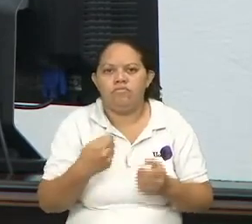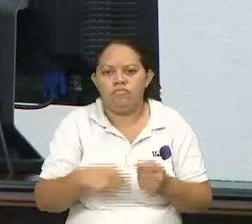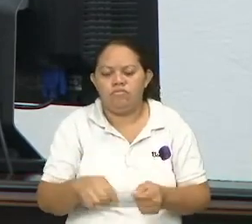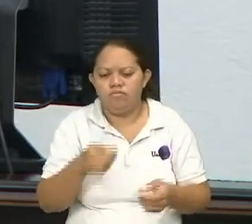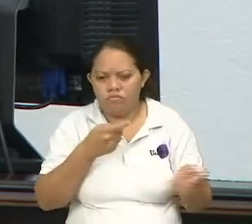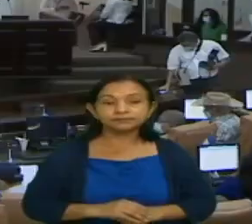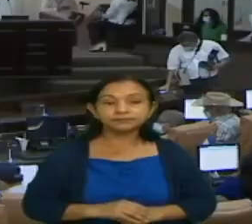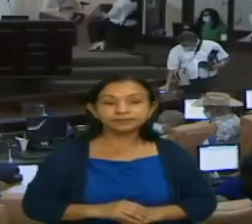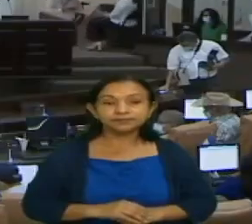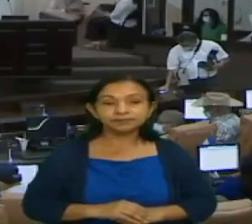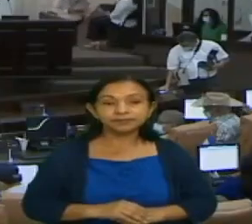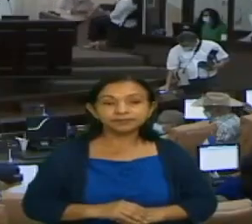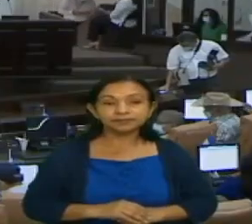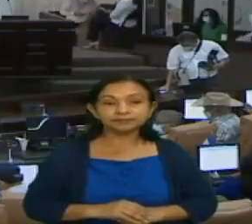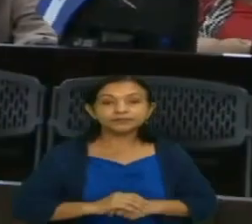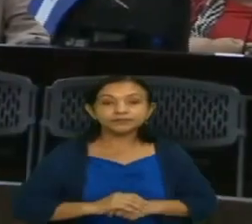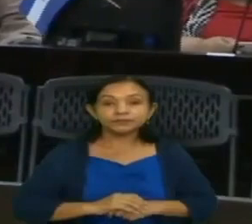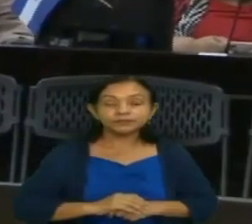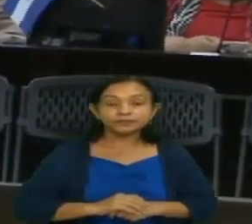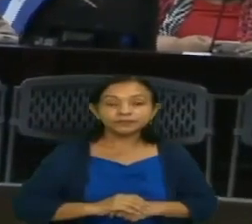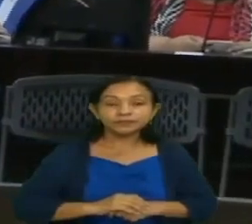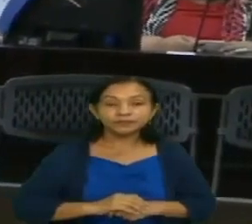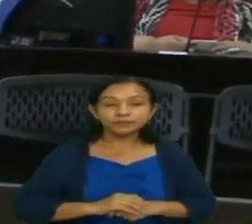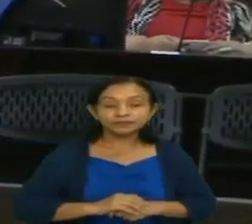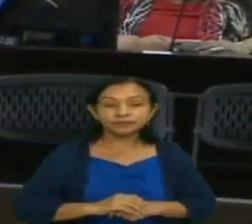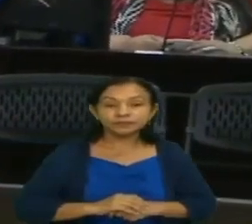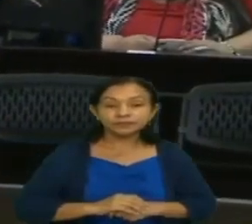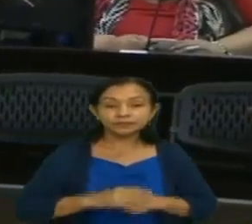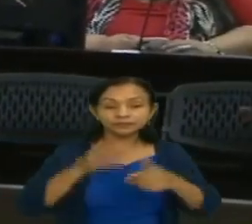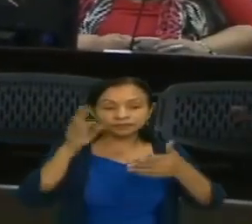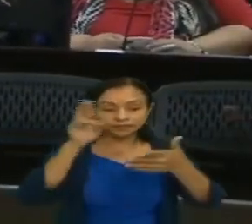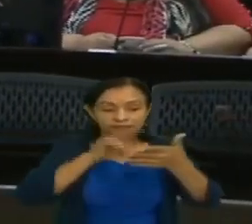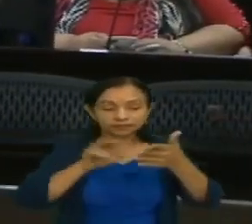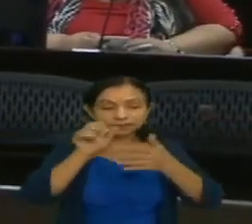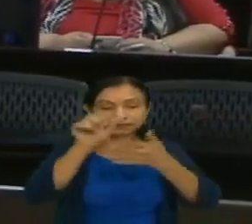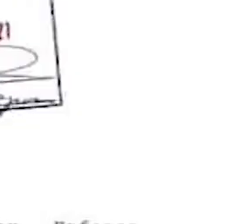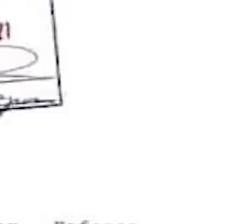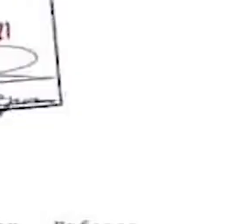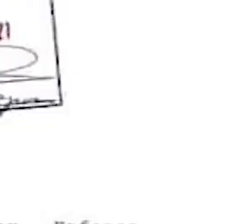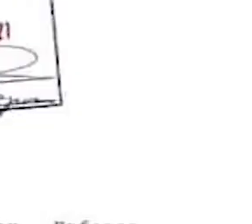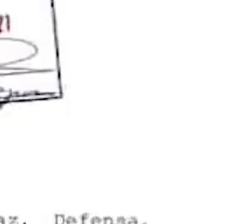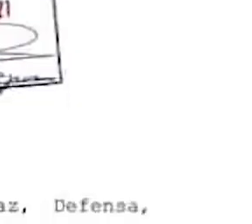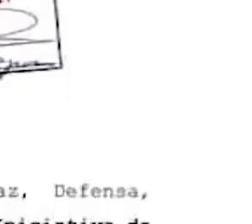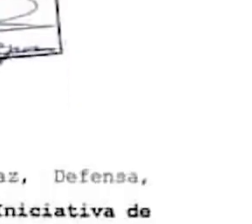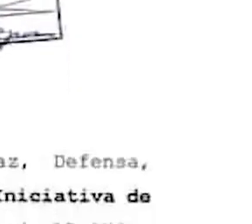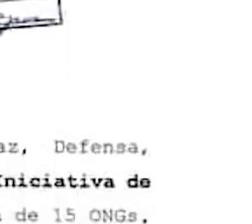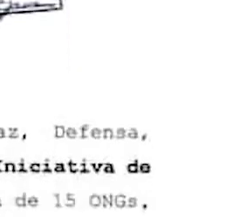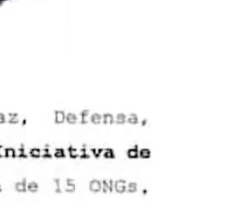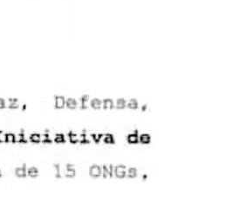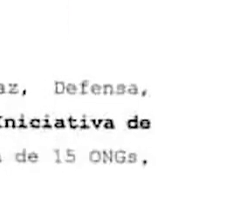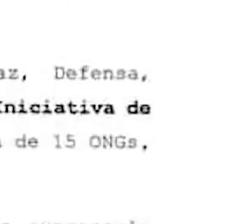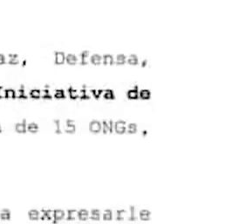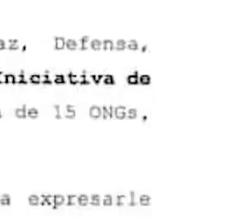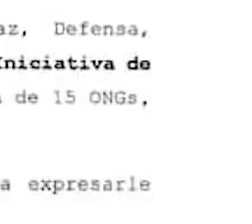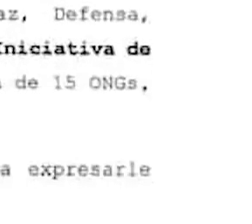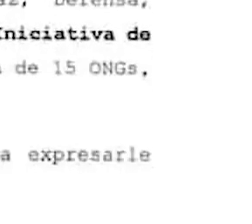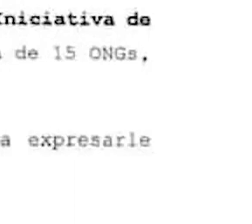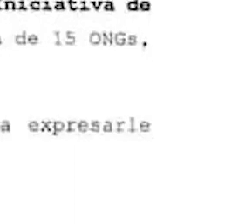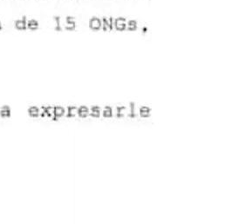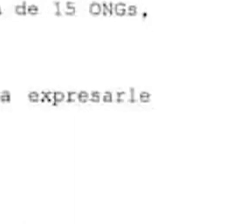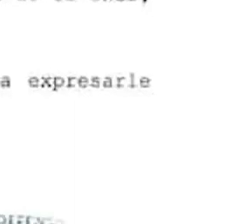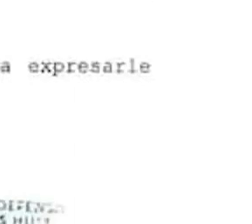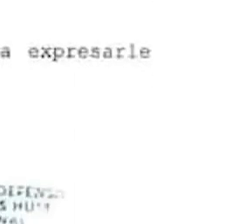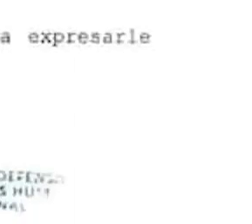julio. Con la aprobación de ambos decretos, se elevará a 1.070 el número de ONGs ilegalizadas por